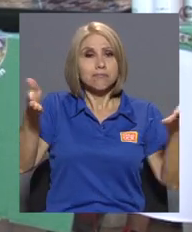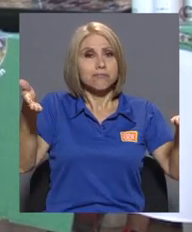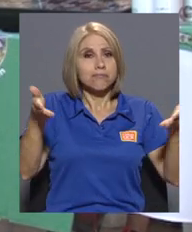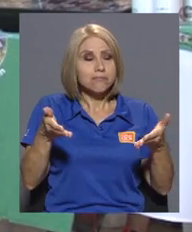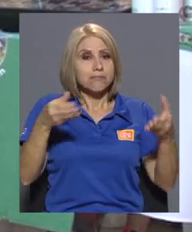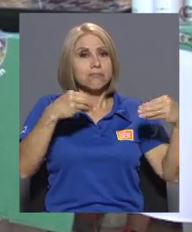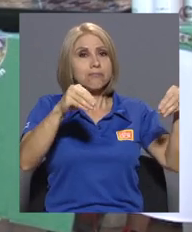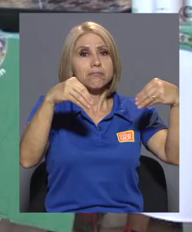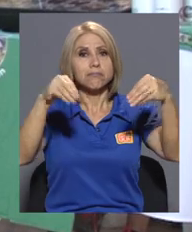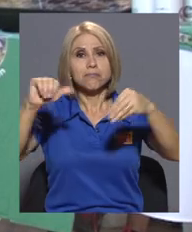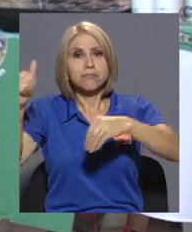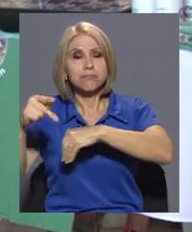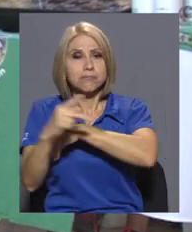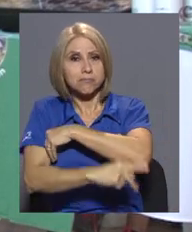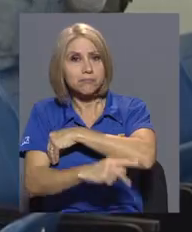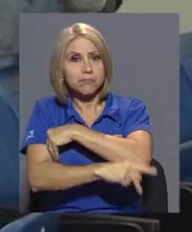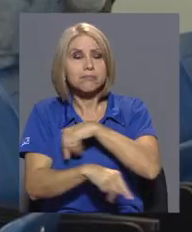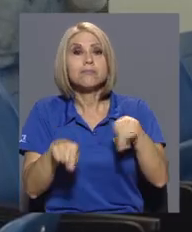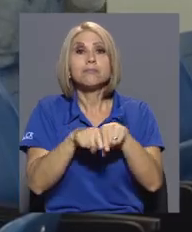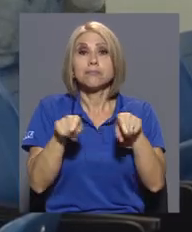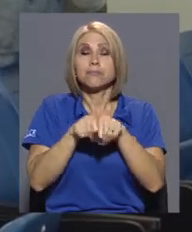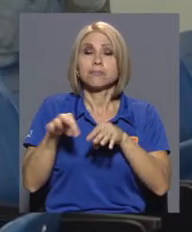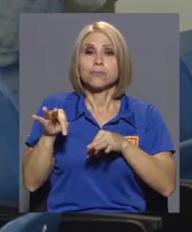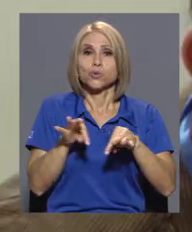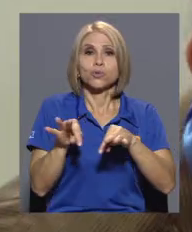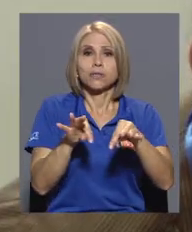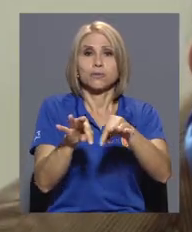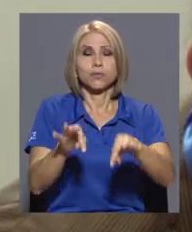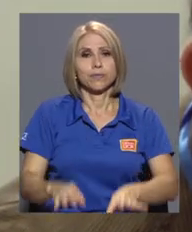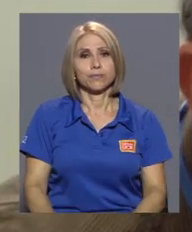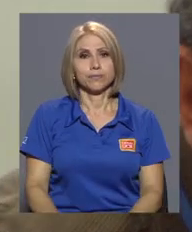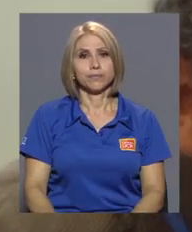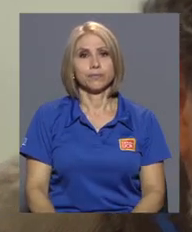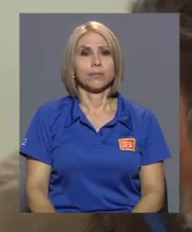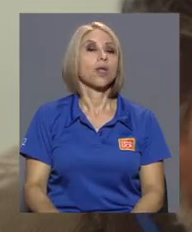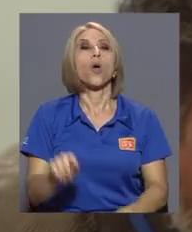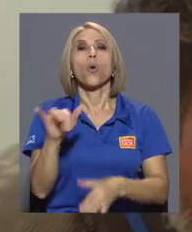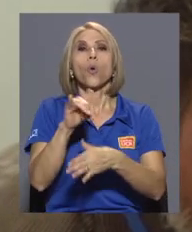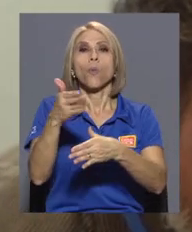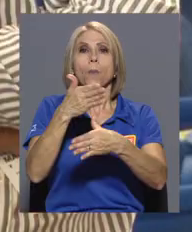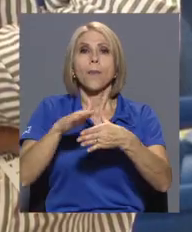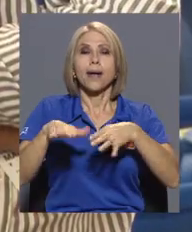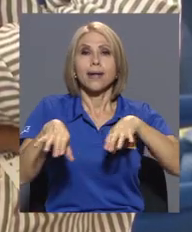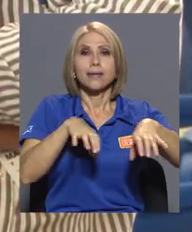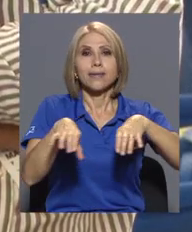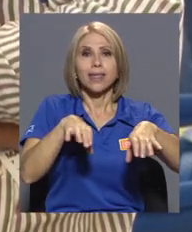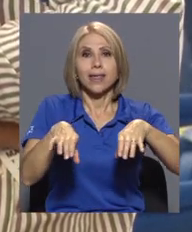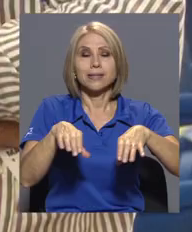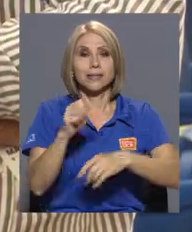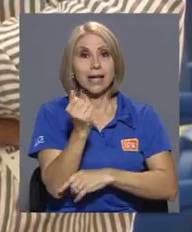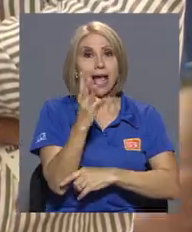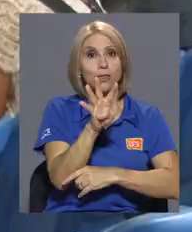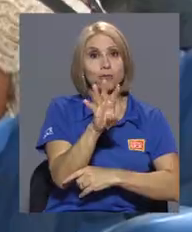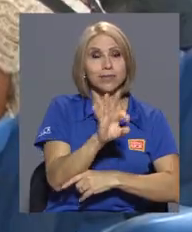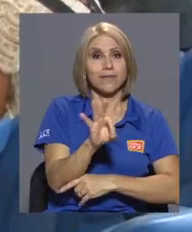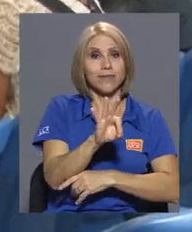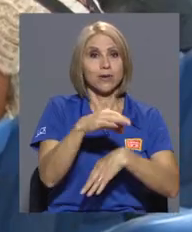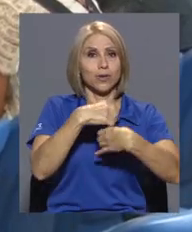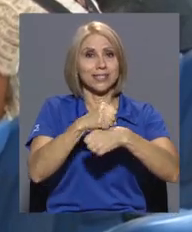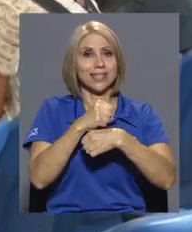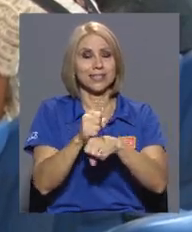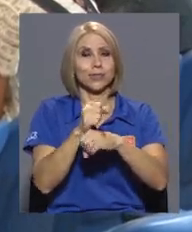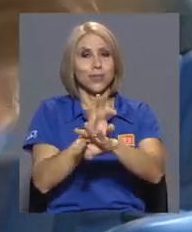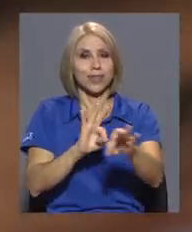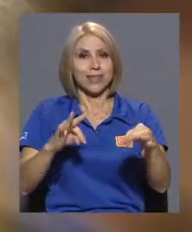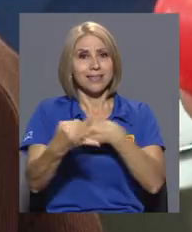exportadores y el sector turismo también. Como parte de las actividades, el día 14 se organizó un taller, donde